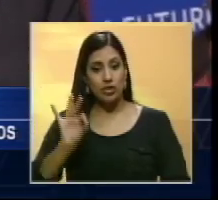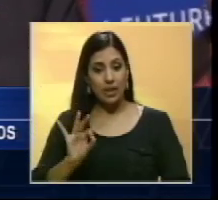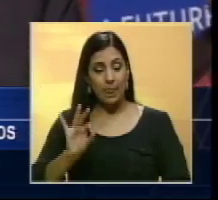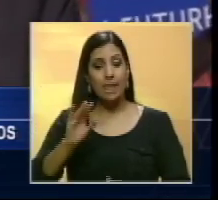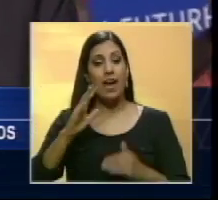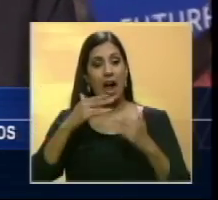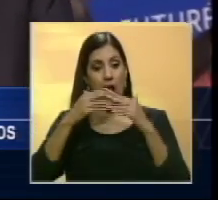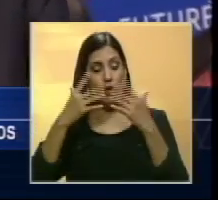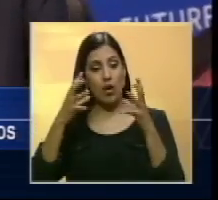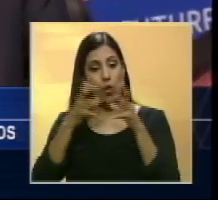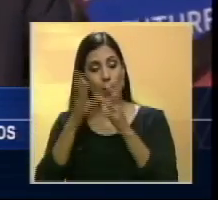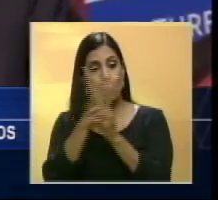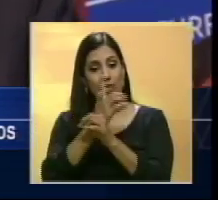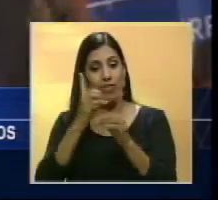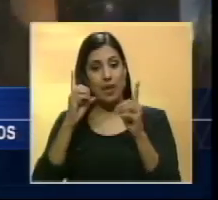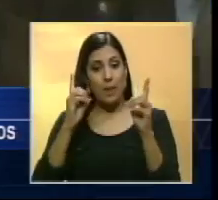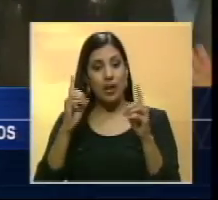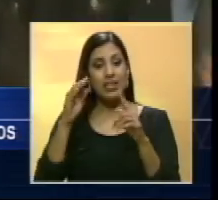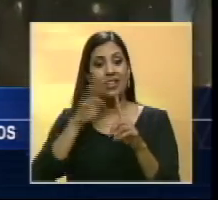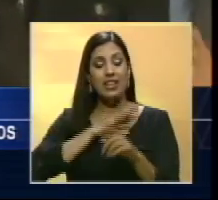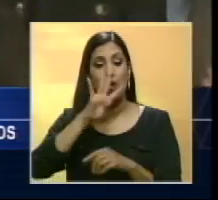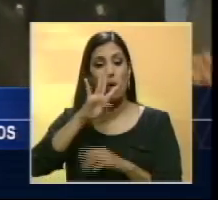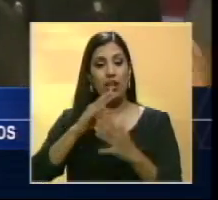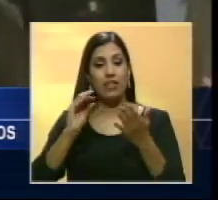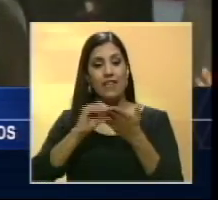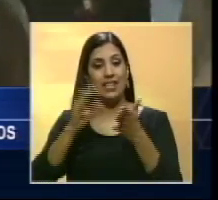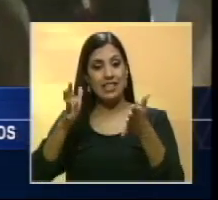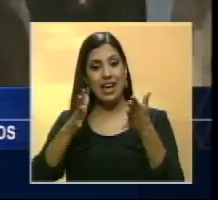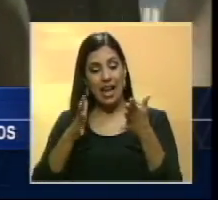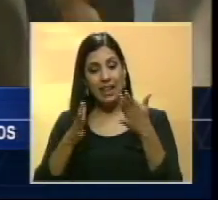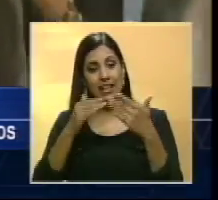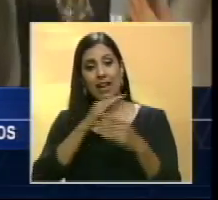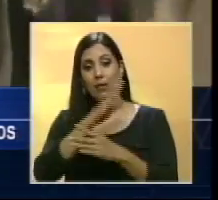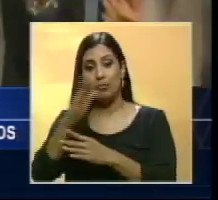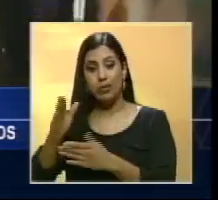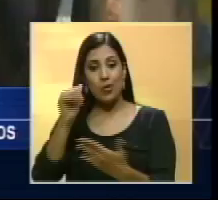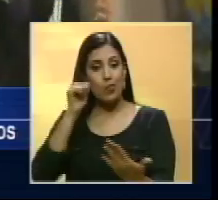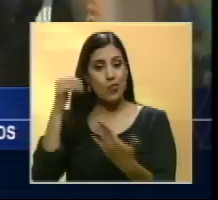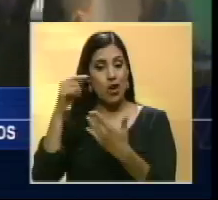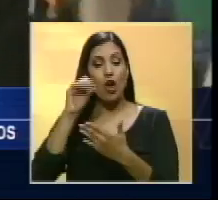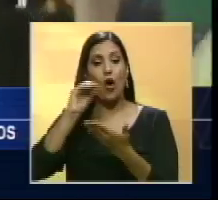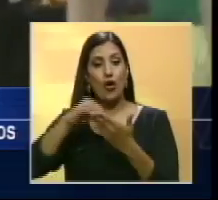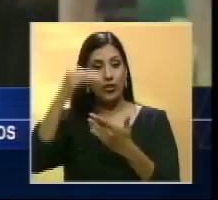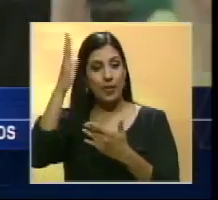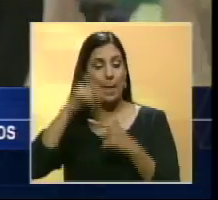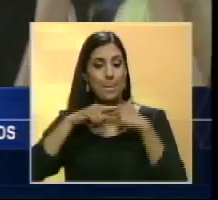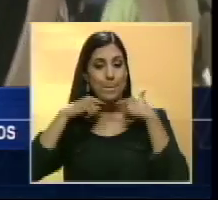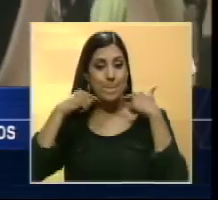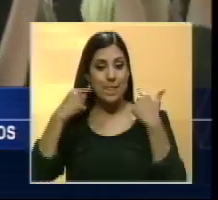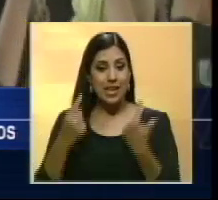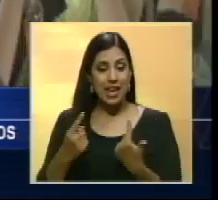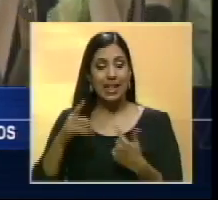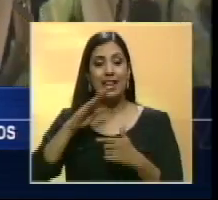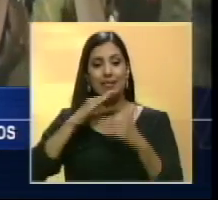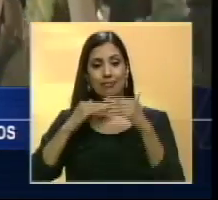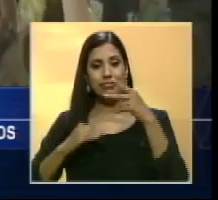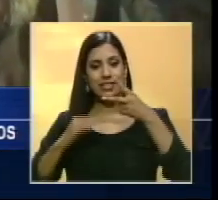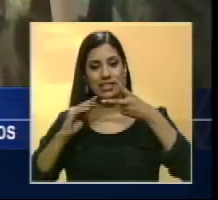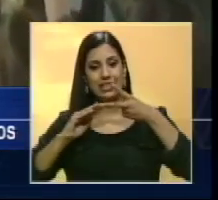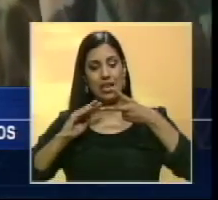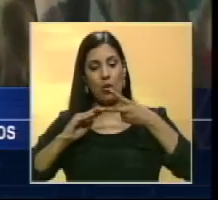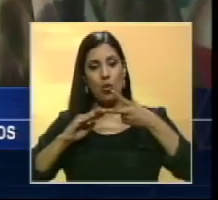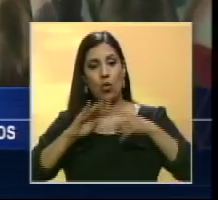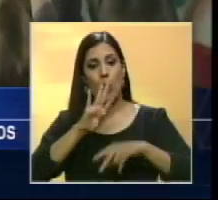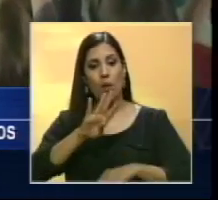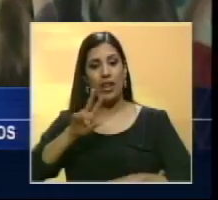En la tolda demócrata, Sanders alcanzó su 4ª victoria consecutiva al desplazar nuevamente a Hillary Clinton, quien quedó en segunda posición